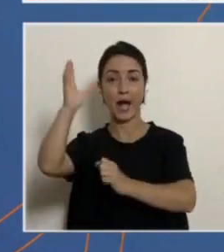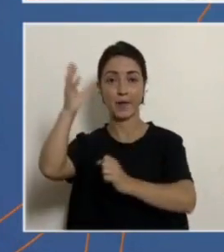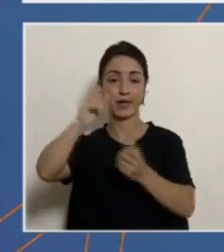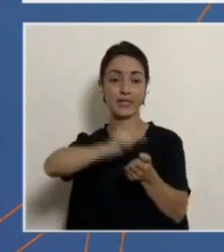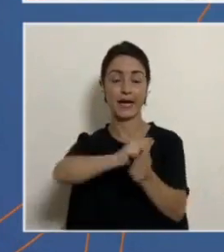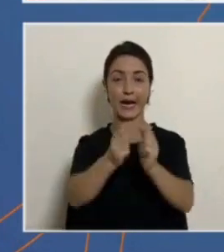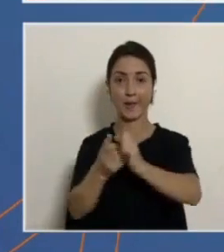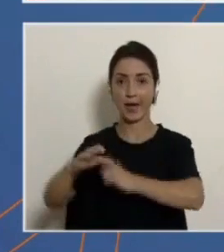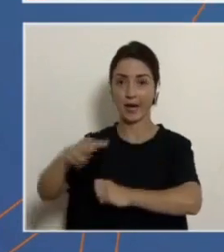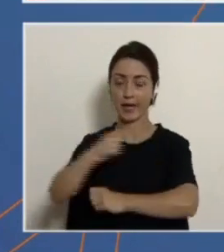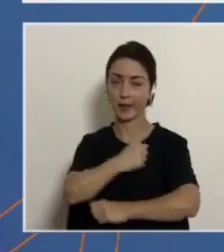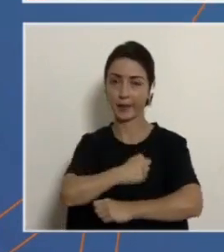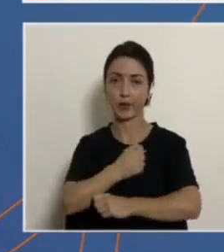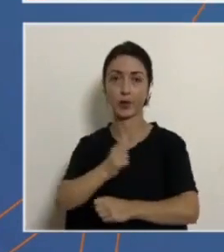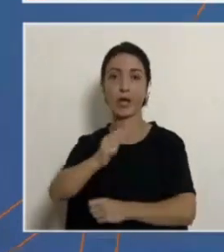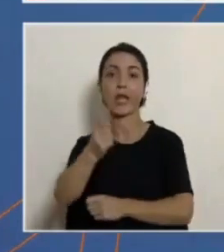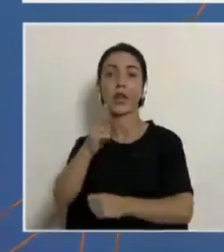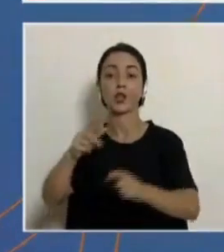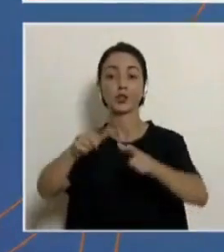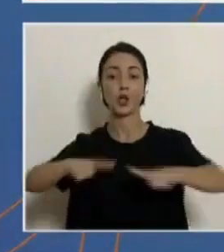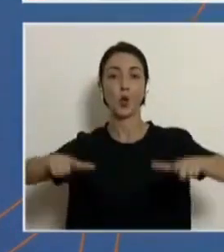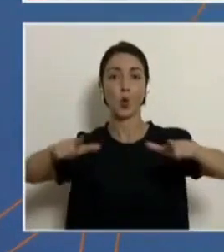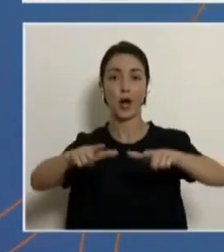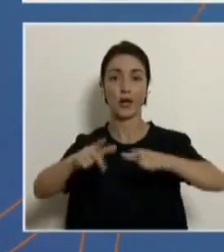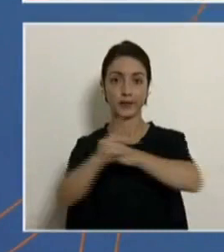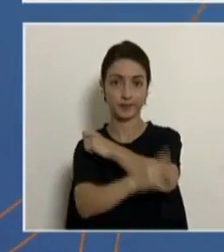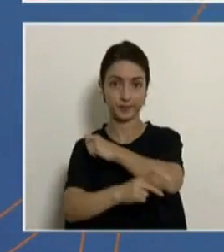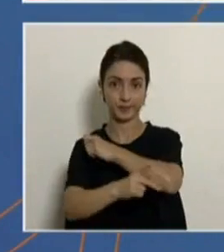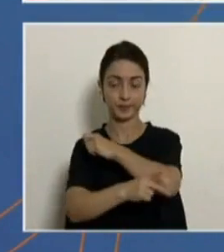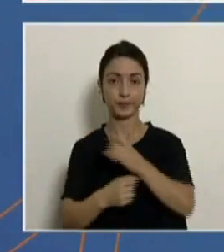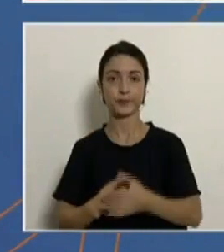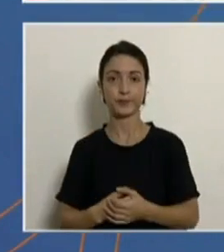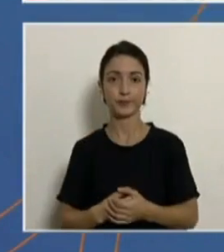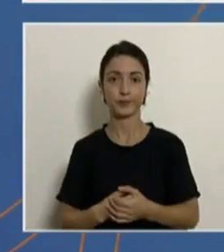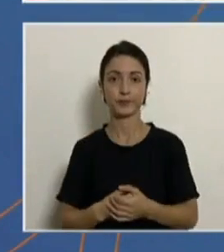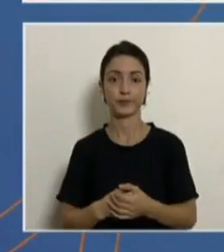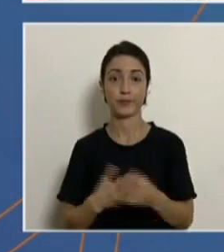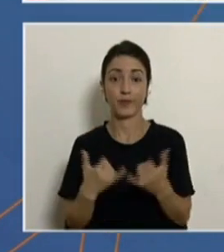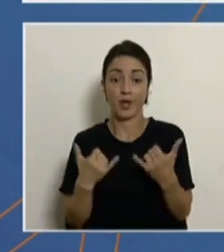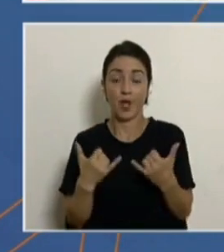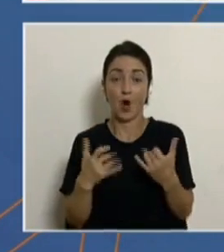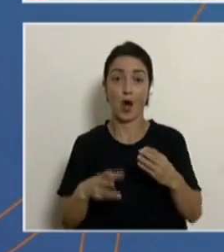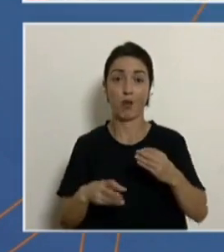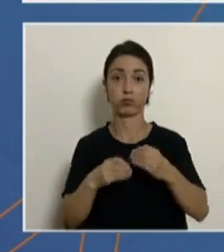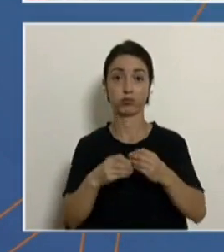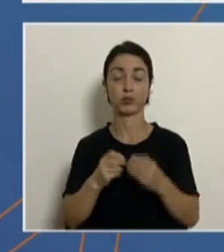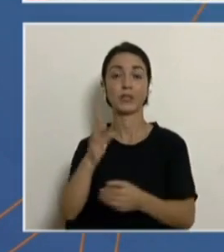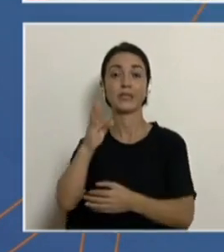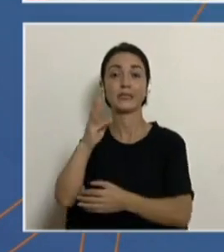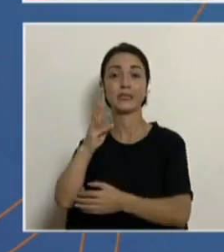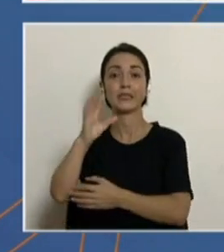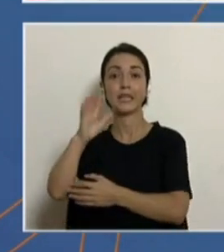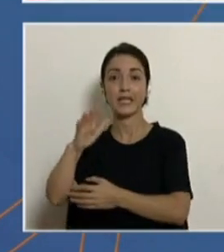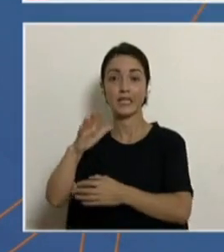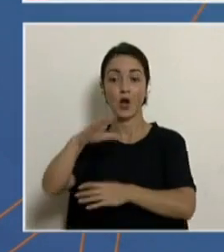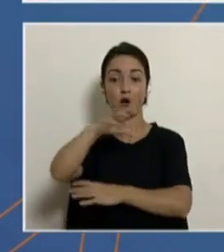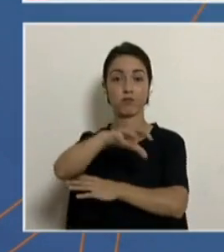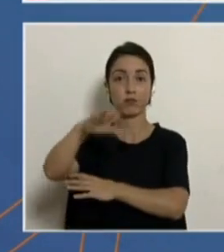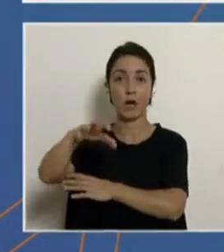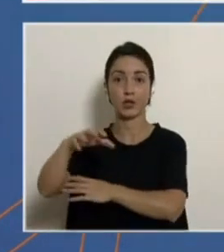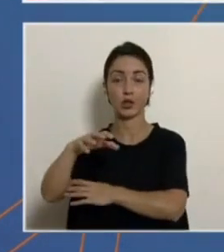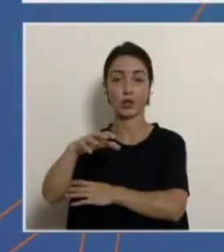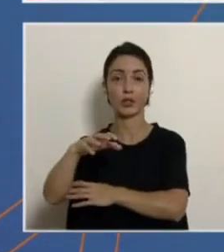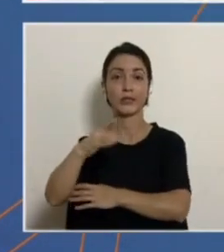12 cantones de nuestro país, llegando a un total de 65 cantones en